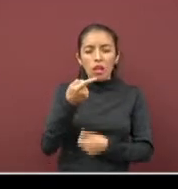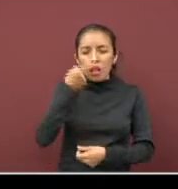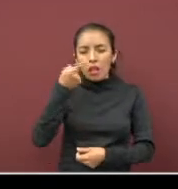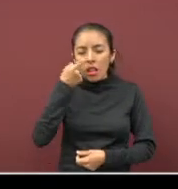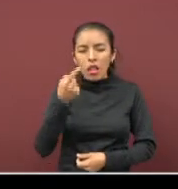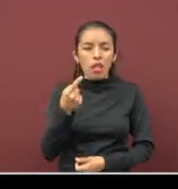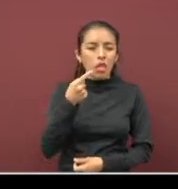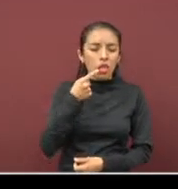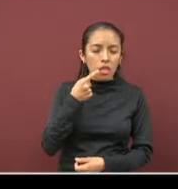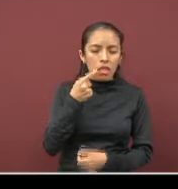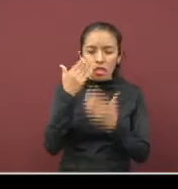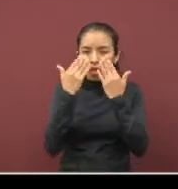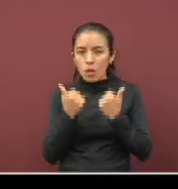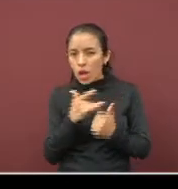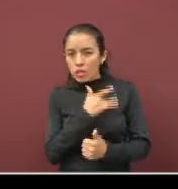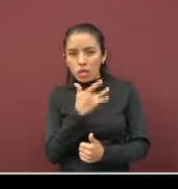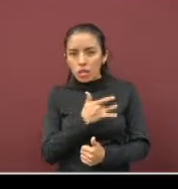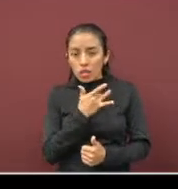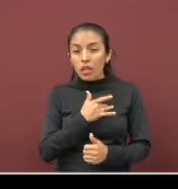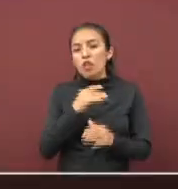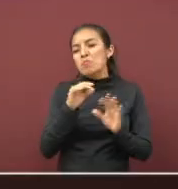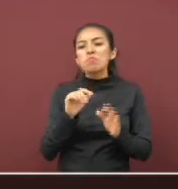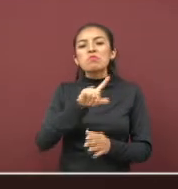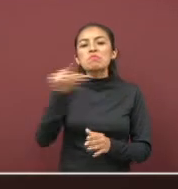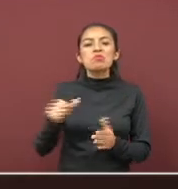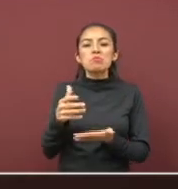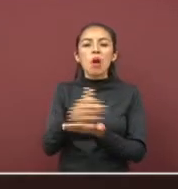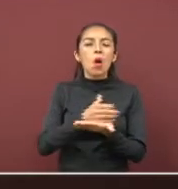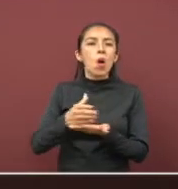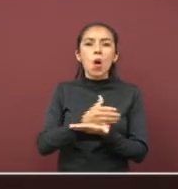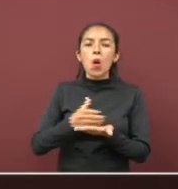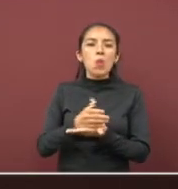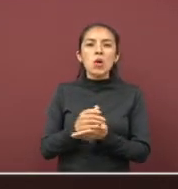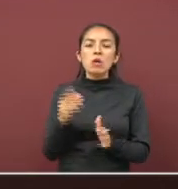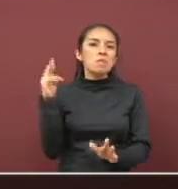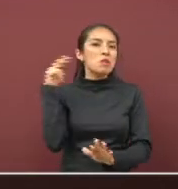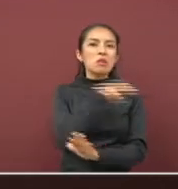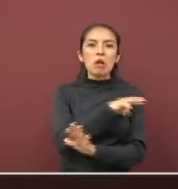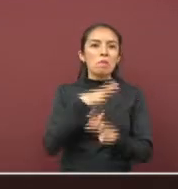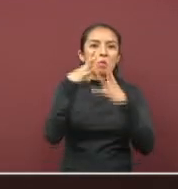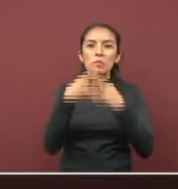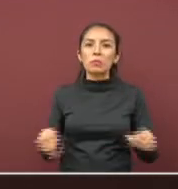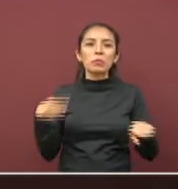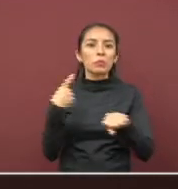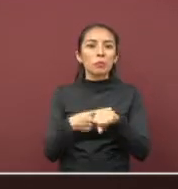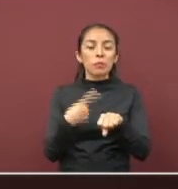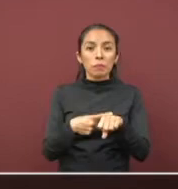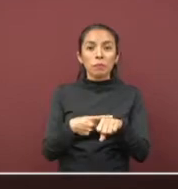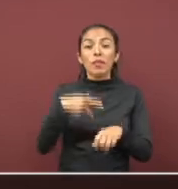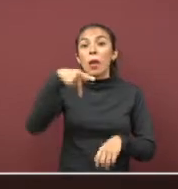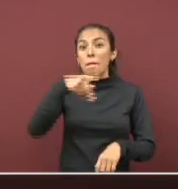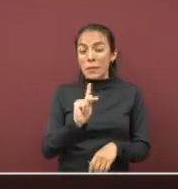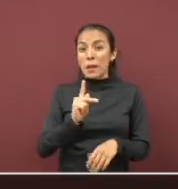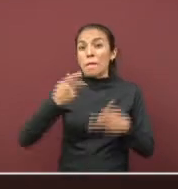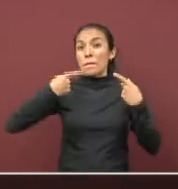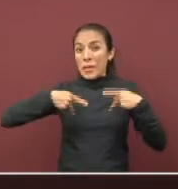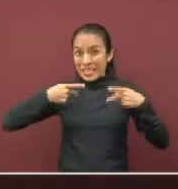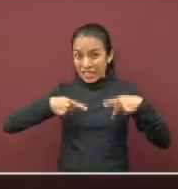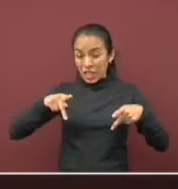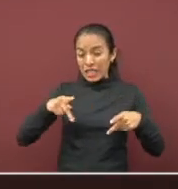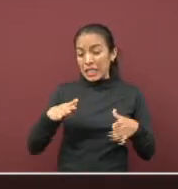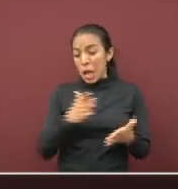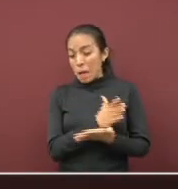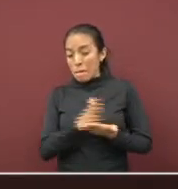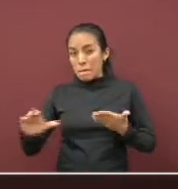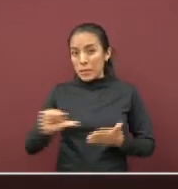y recuperarse sin mayor complicación sin embargo sobre todo en pacientes que viven con alguna enfermedad crónica